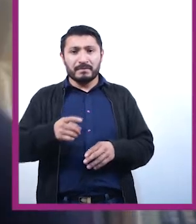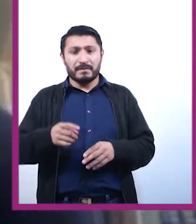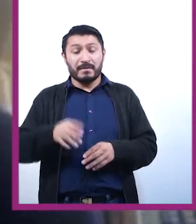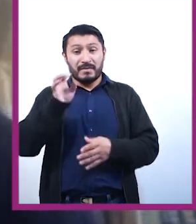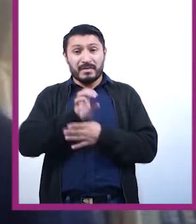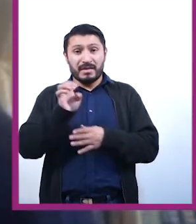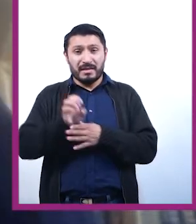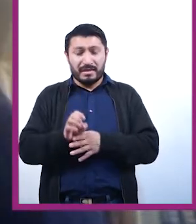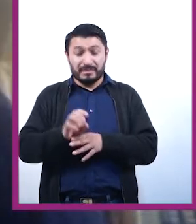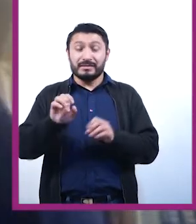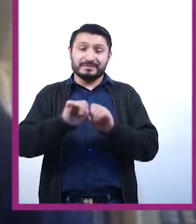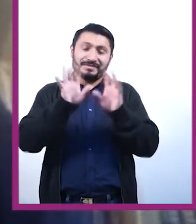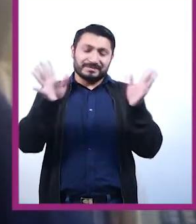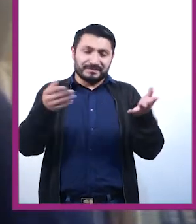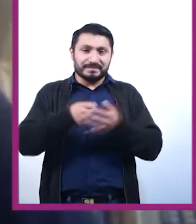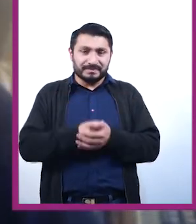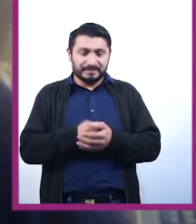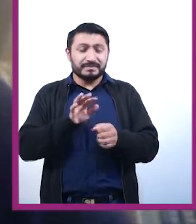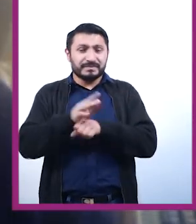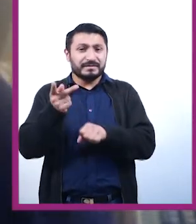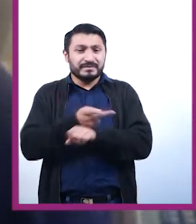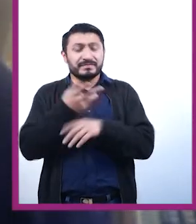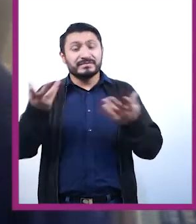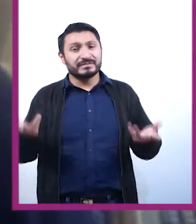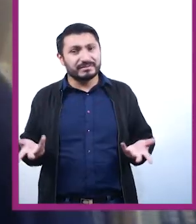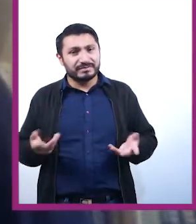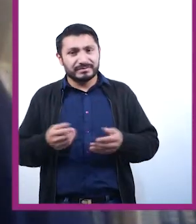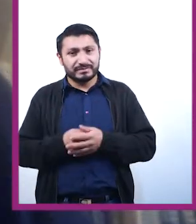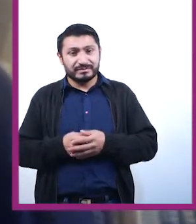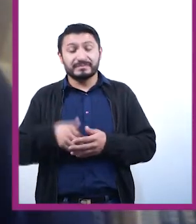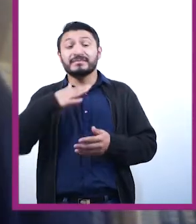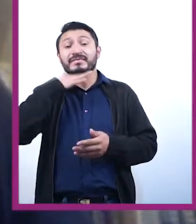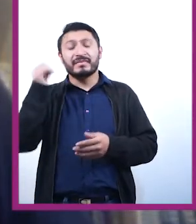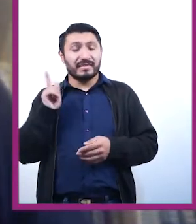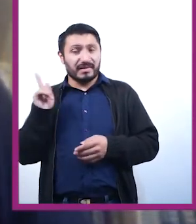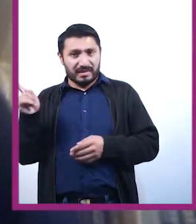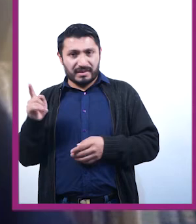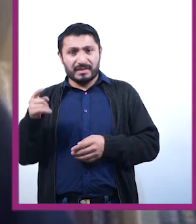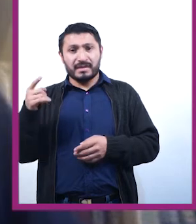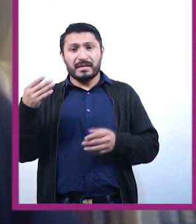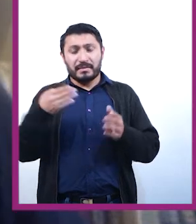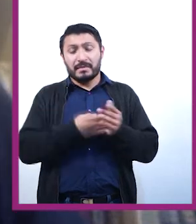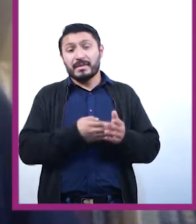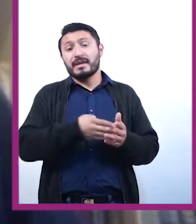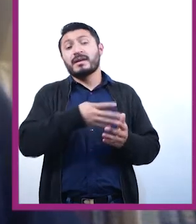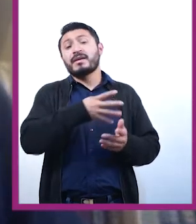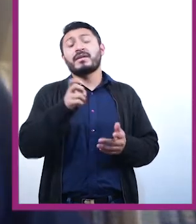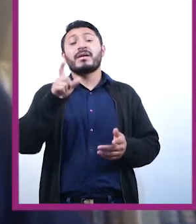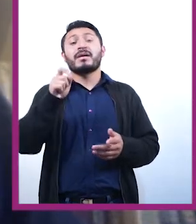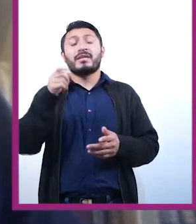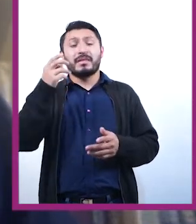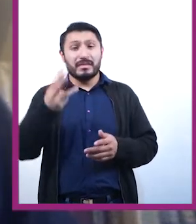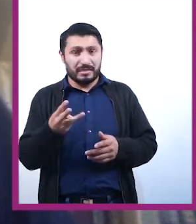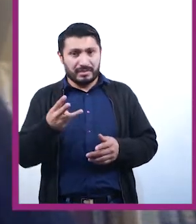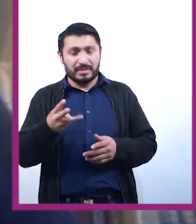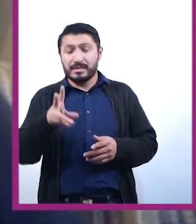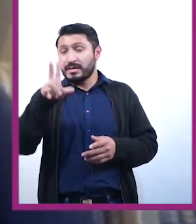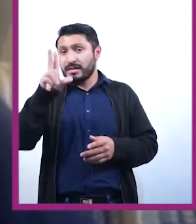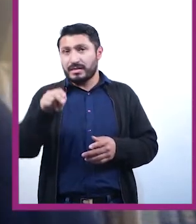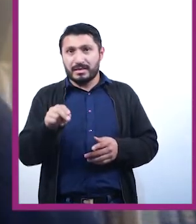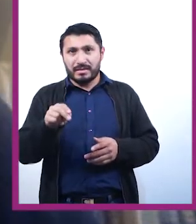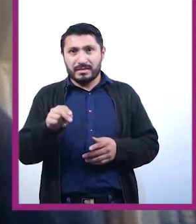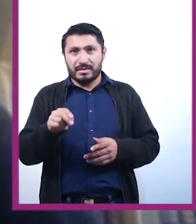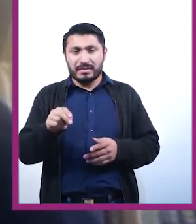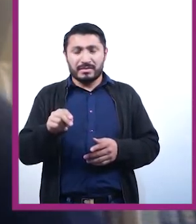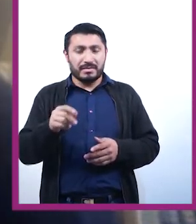entonces claramente lo que pasó fue que Alemania en 1923 no pudo